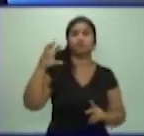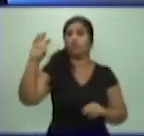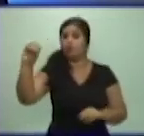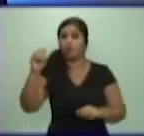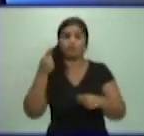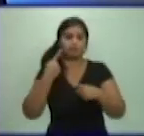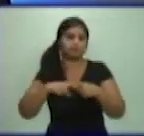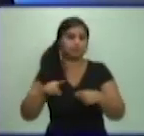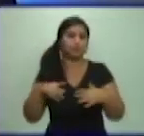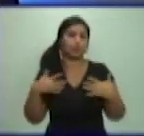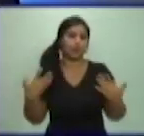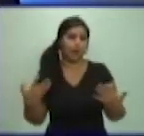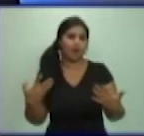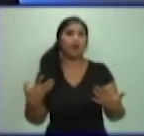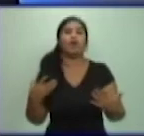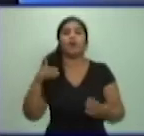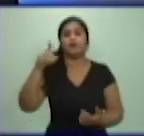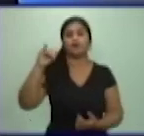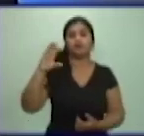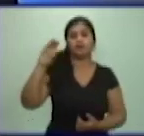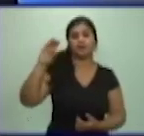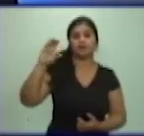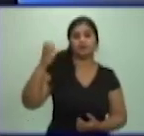tradicional dictado. Veamos entonces